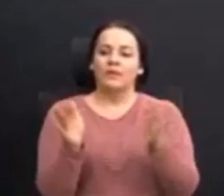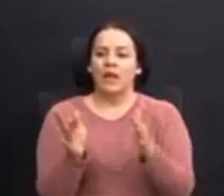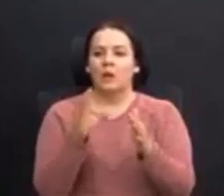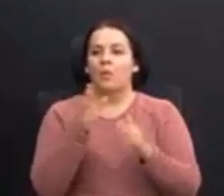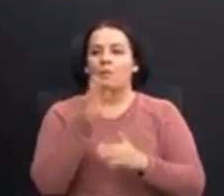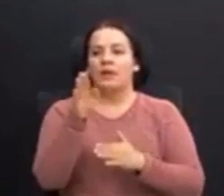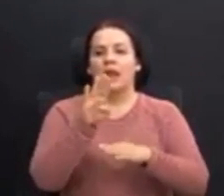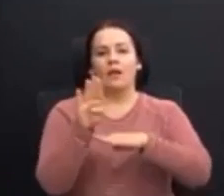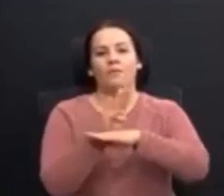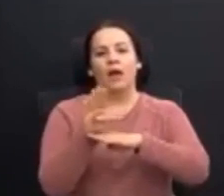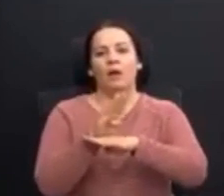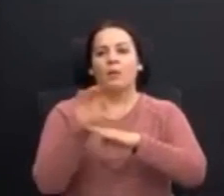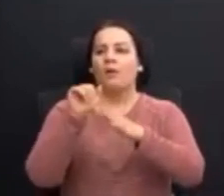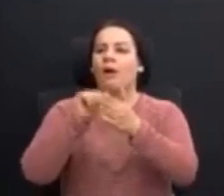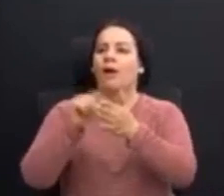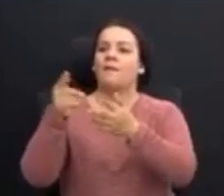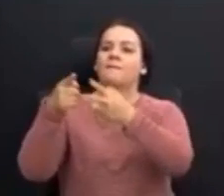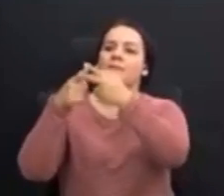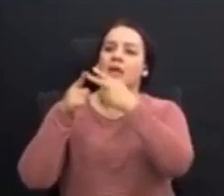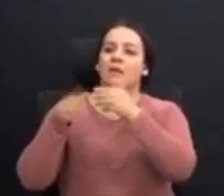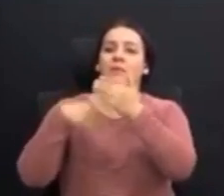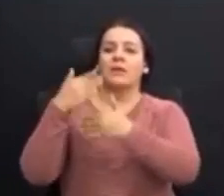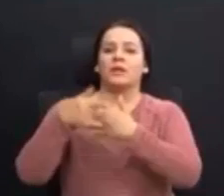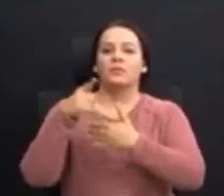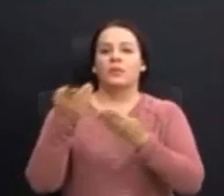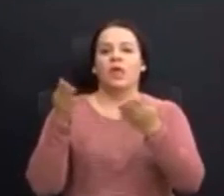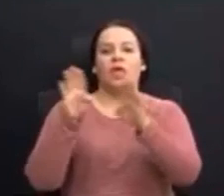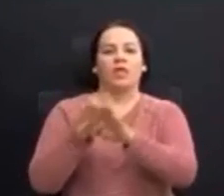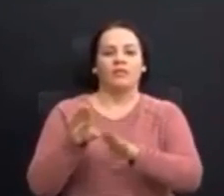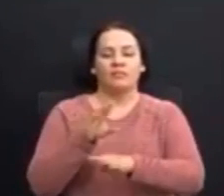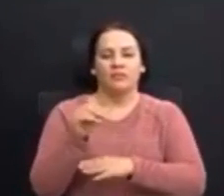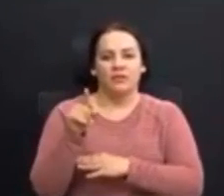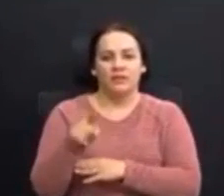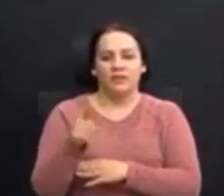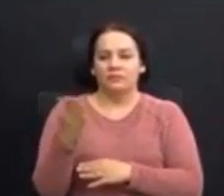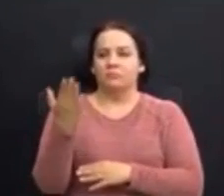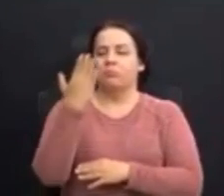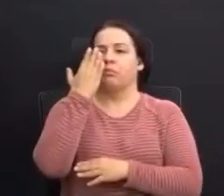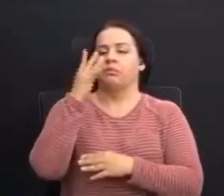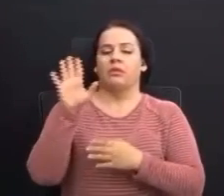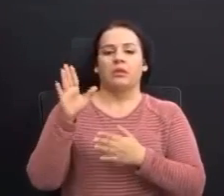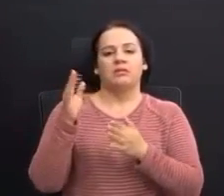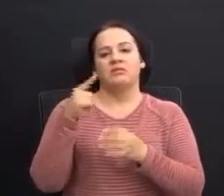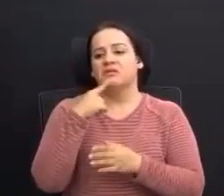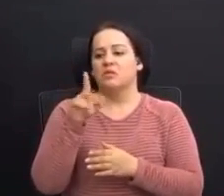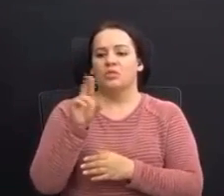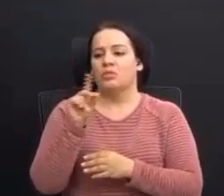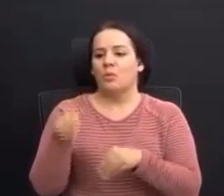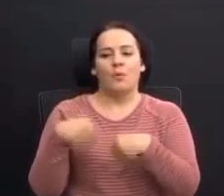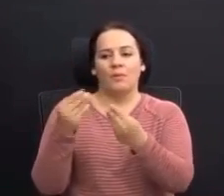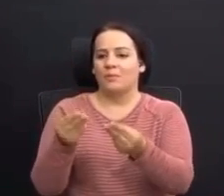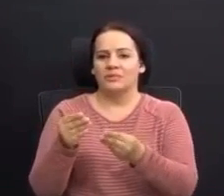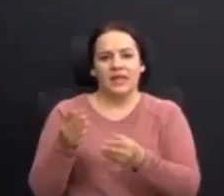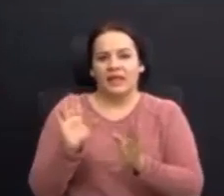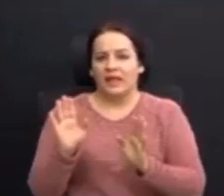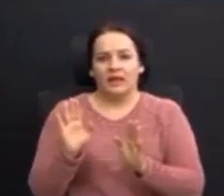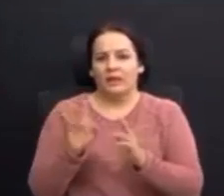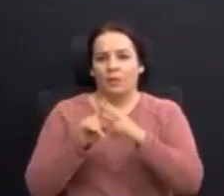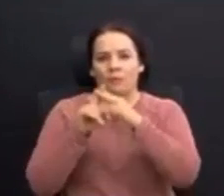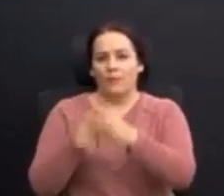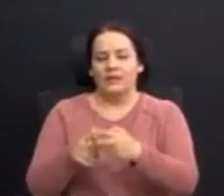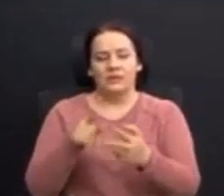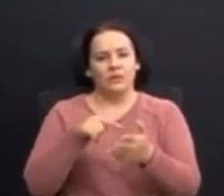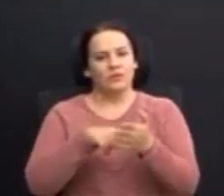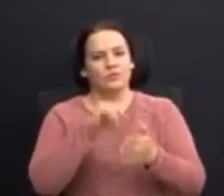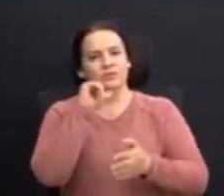va a tocar las puertas para que luego le tiren las puertas en la cara, le tiren las puertas en las narices y los devuelvan. Es una injusticia, ¿verdad? A mí lo